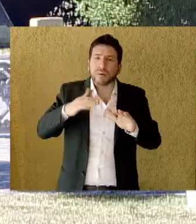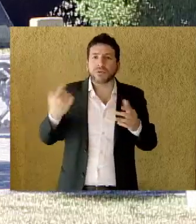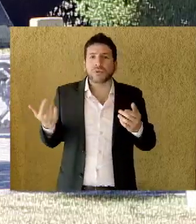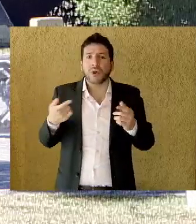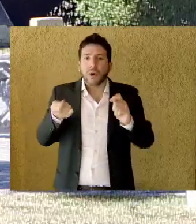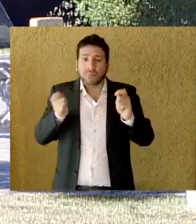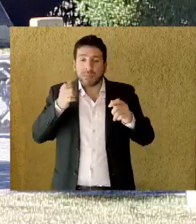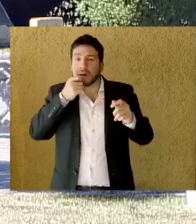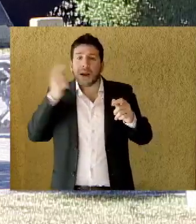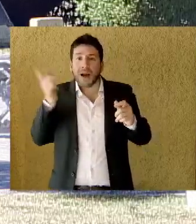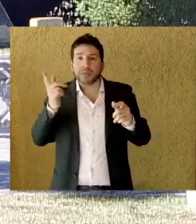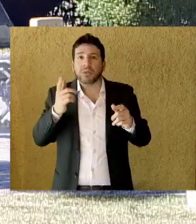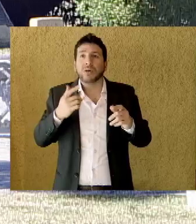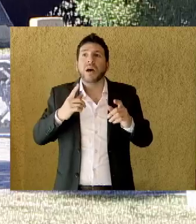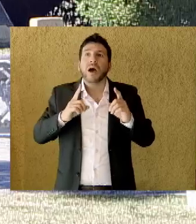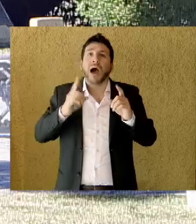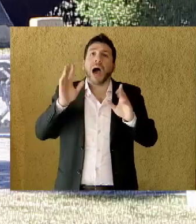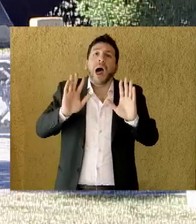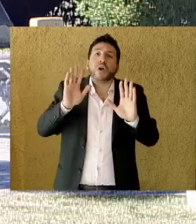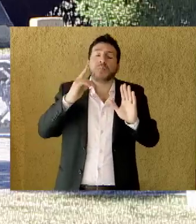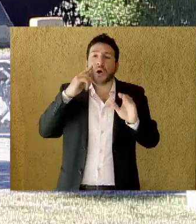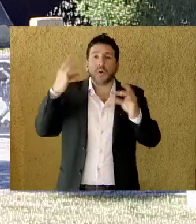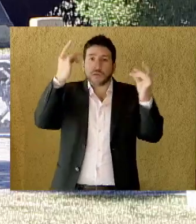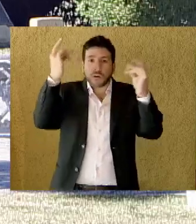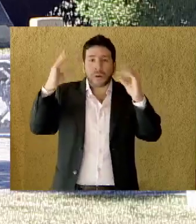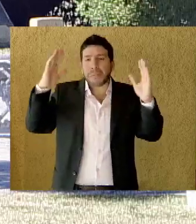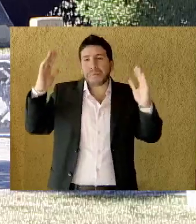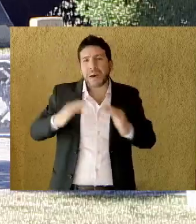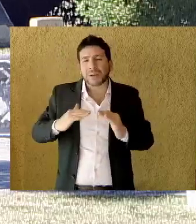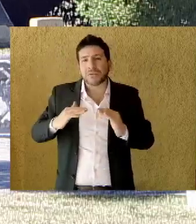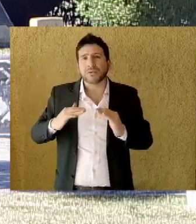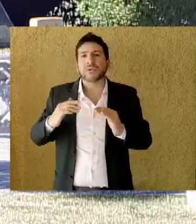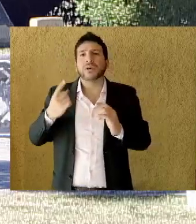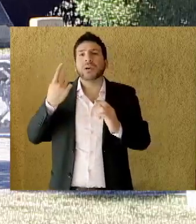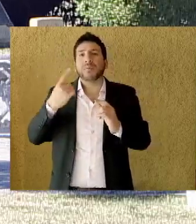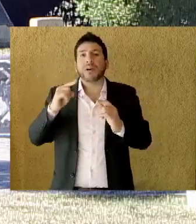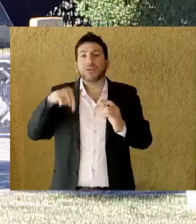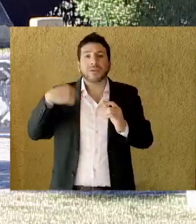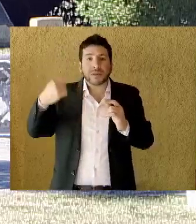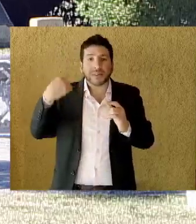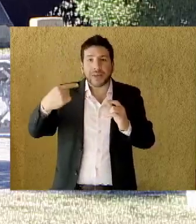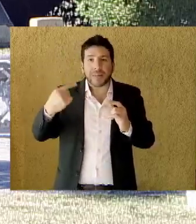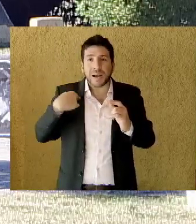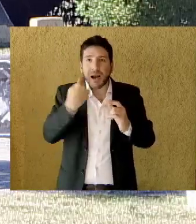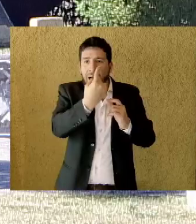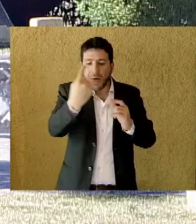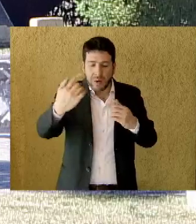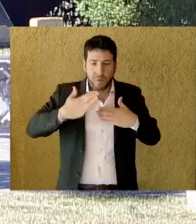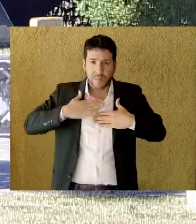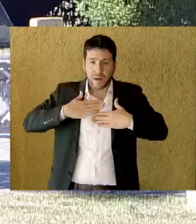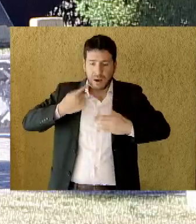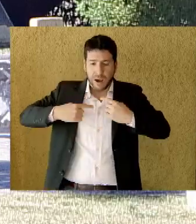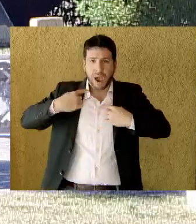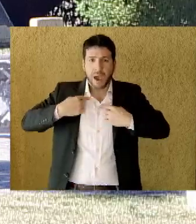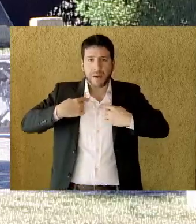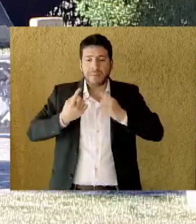nos va a costar que quizás vuelvan a funcionar un poco más, pero todo el tiempo estamos hablando respecto de cómo nos cambia a nosotros como personas en cuanto